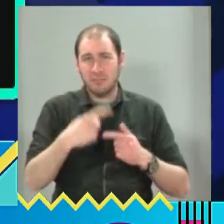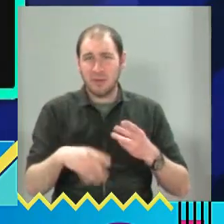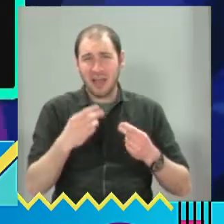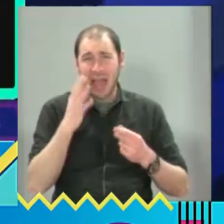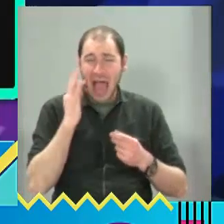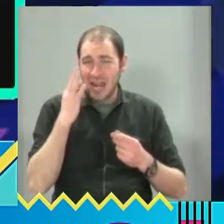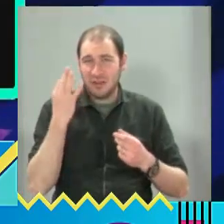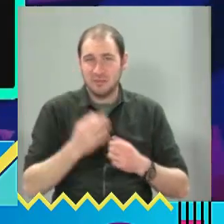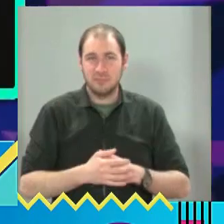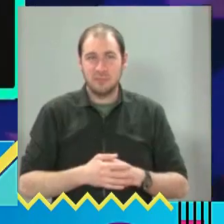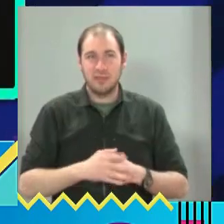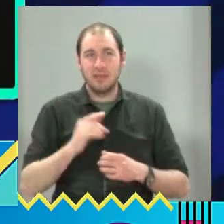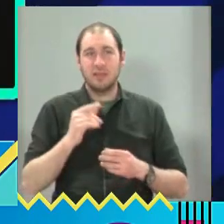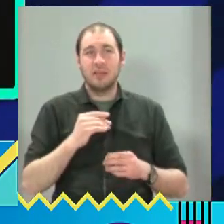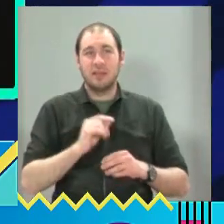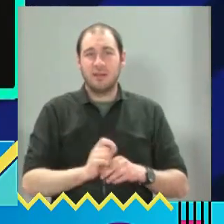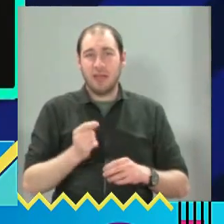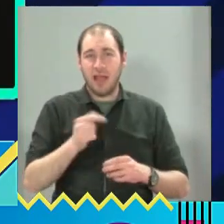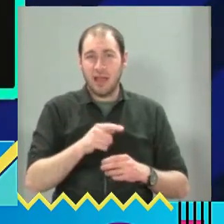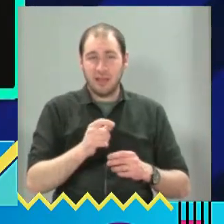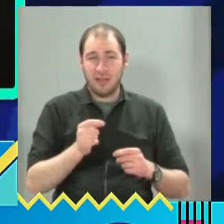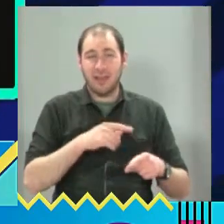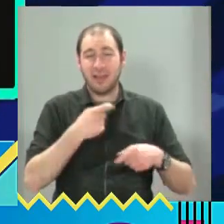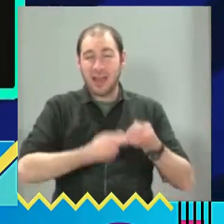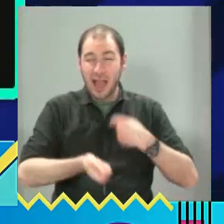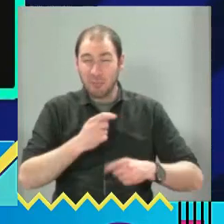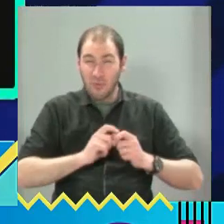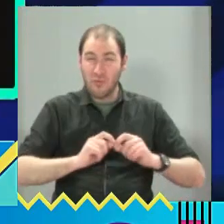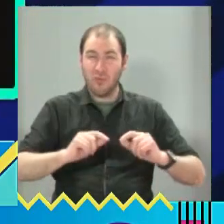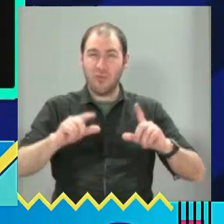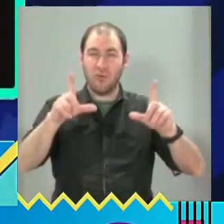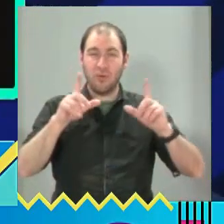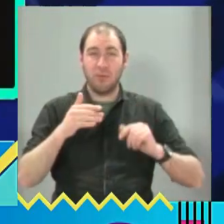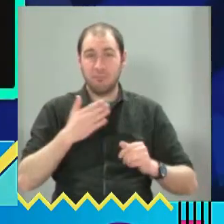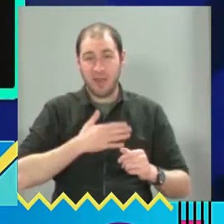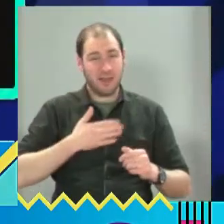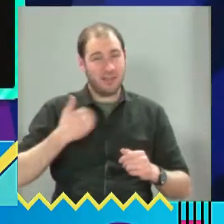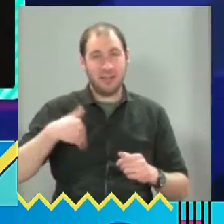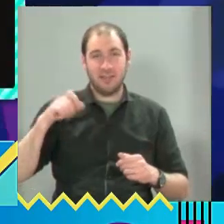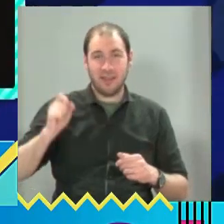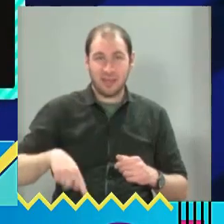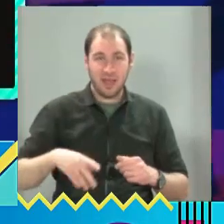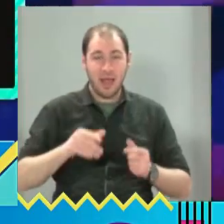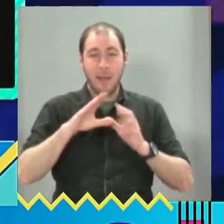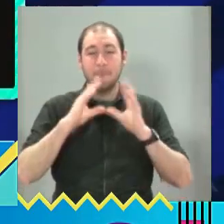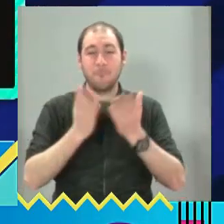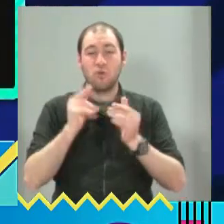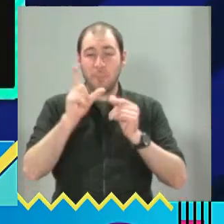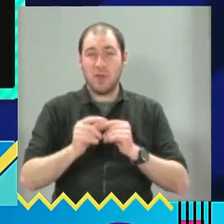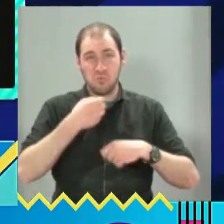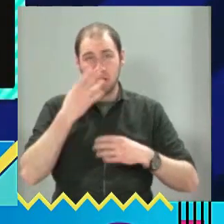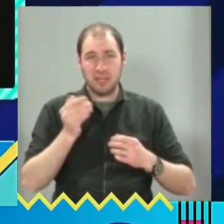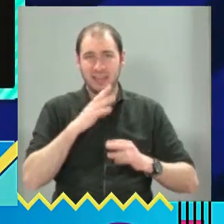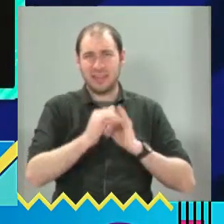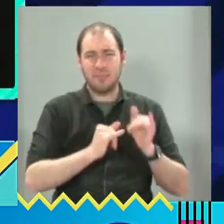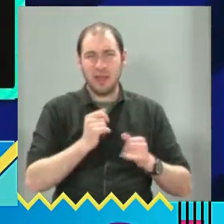plata, y eso hizo que se incrementara una corrida cambiaria que es propia de los argentinos. Vos vas a cualquier país del mundo y nadie te